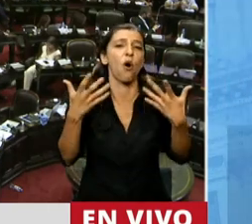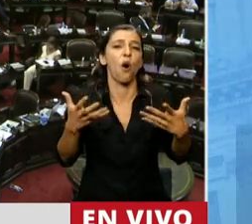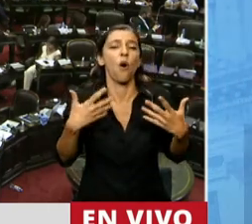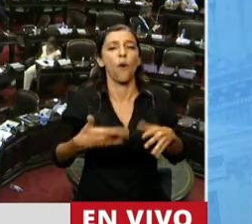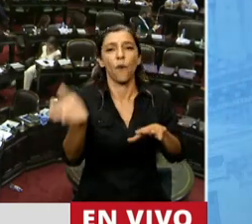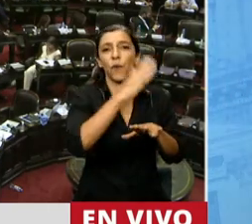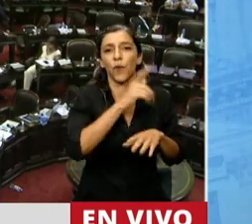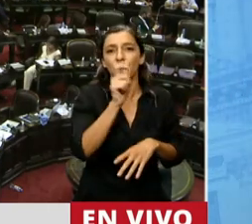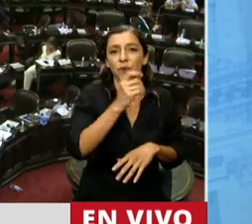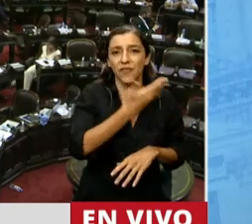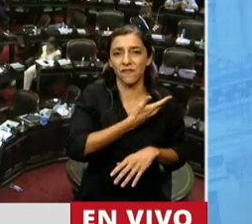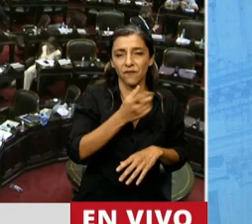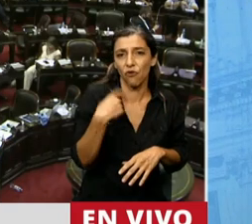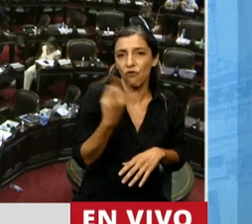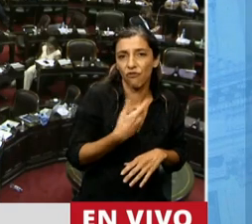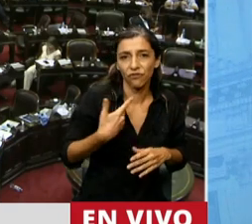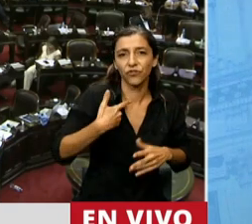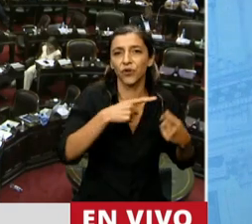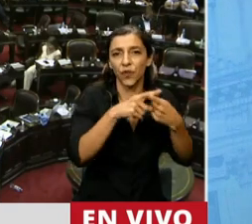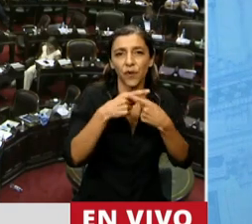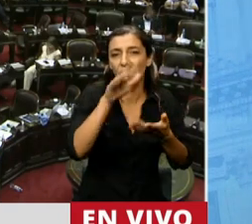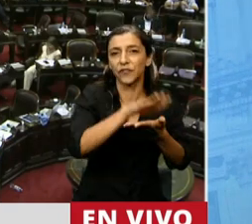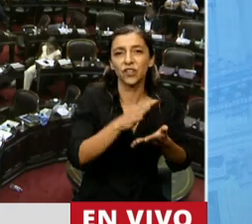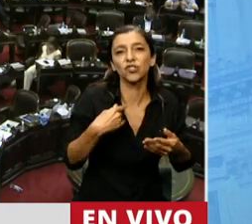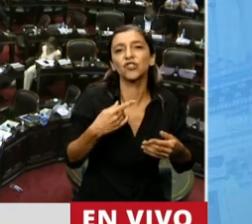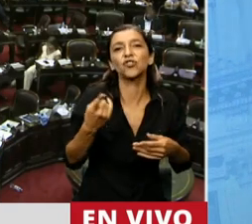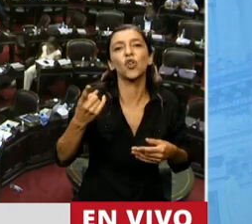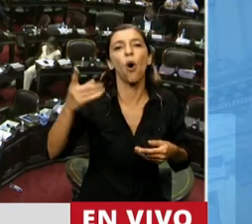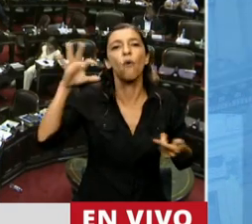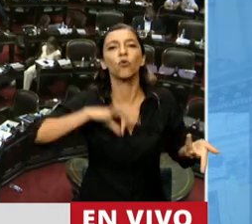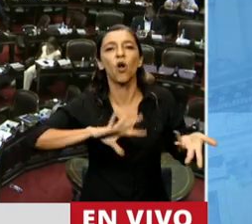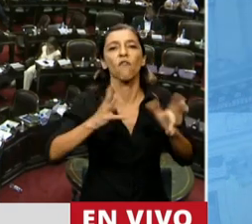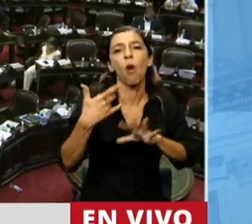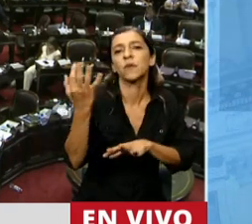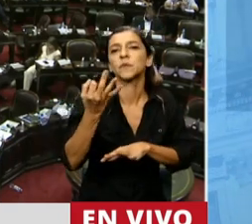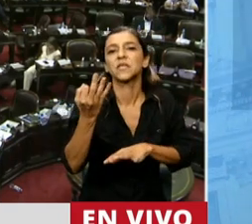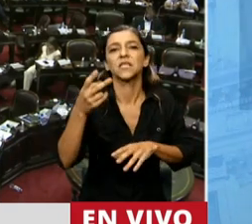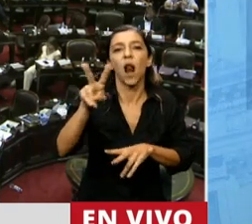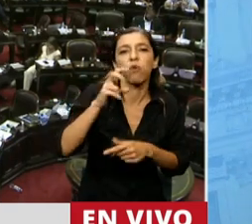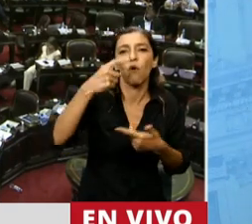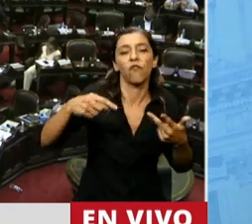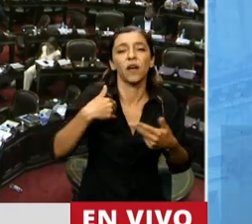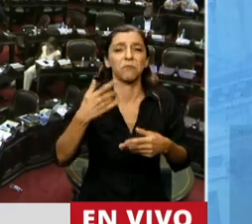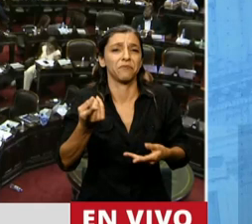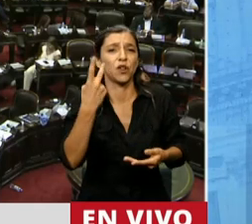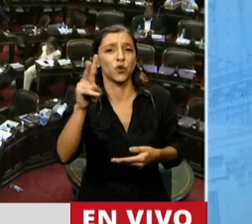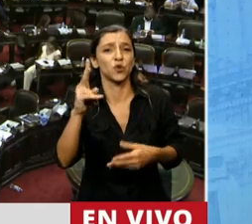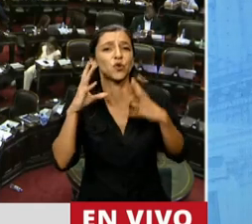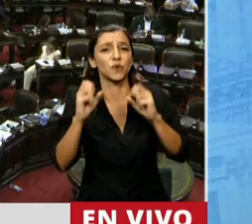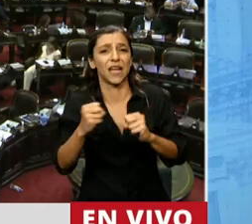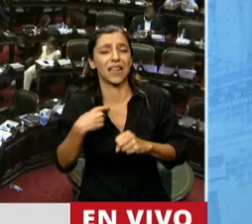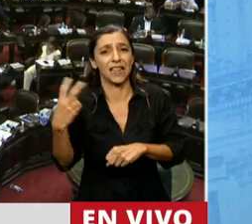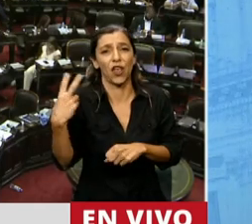los regímenes especiales de diplomáticos y de miembros del poder judicial un subsecretario de seguridad